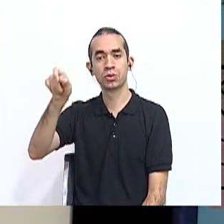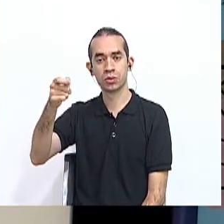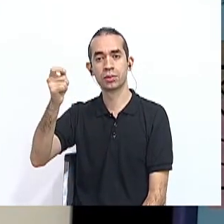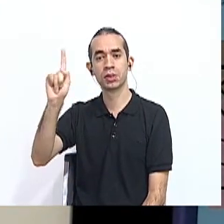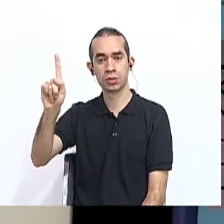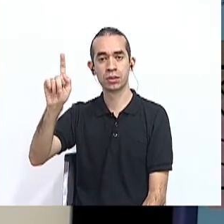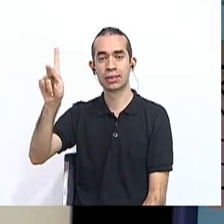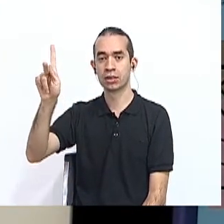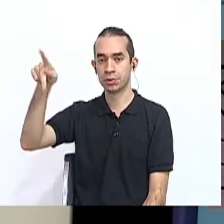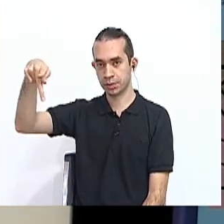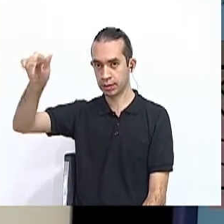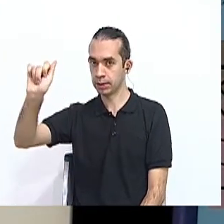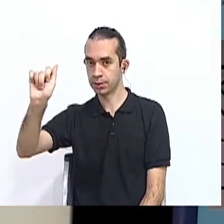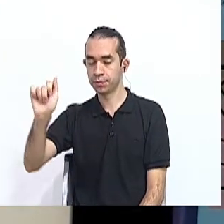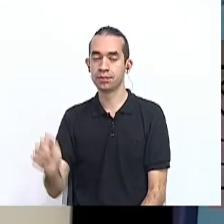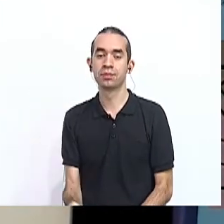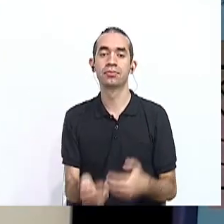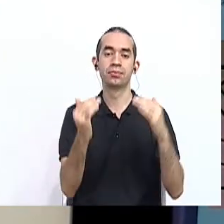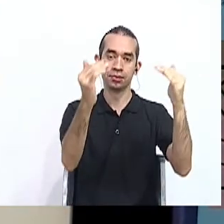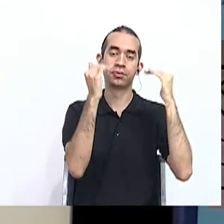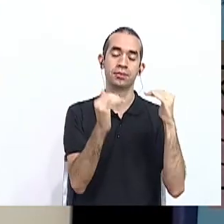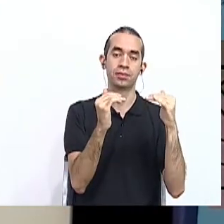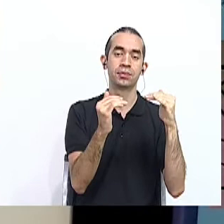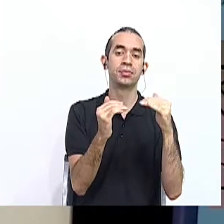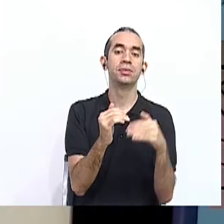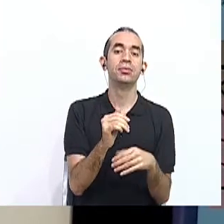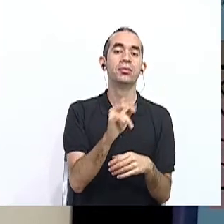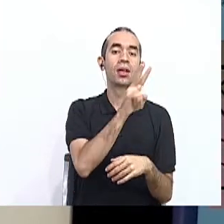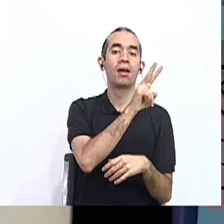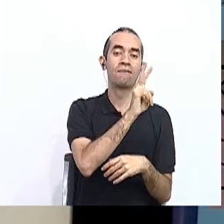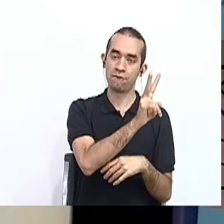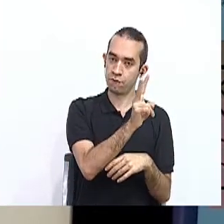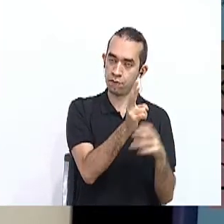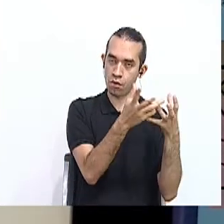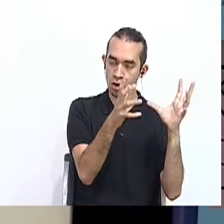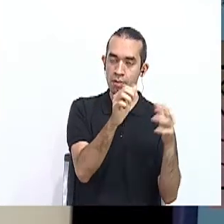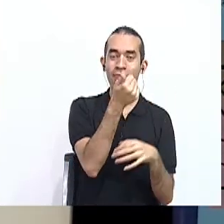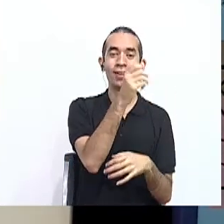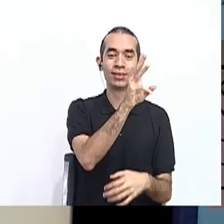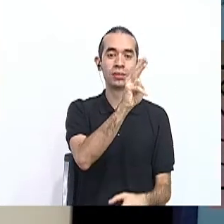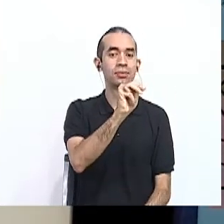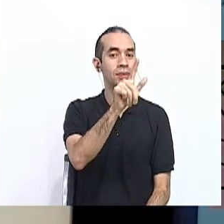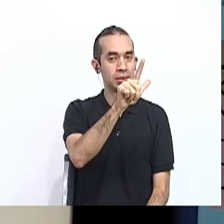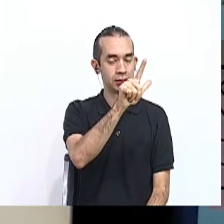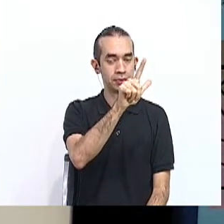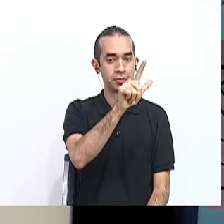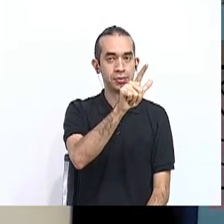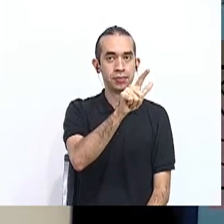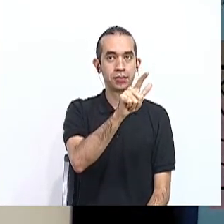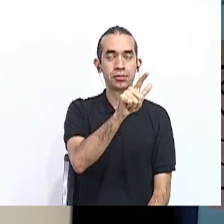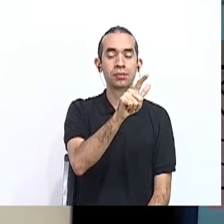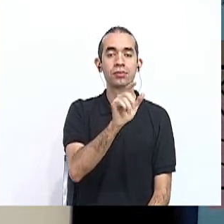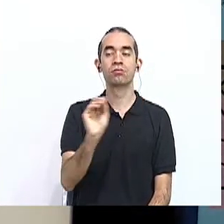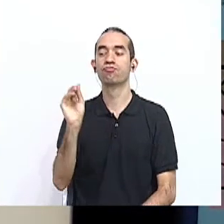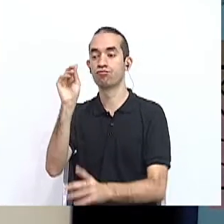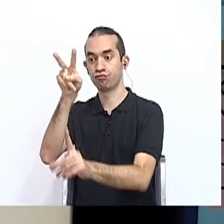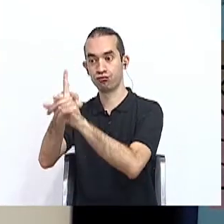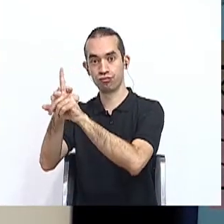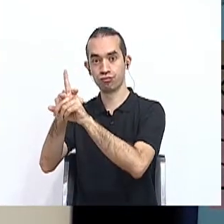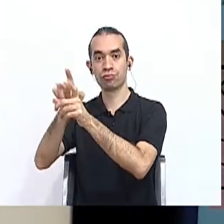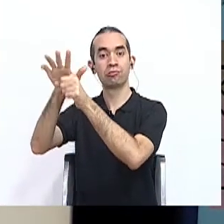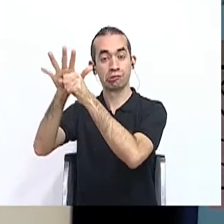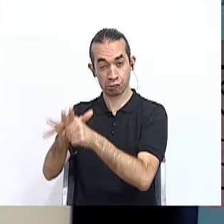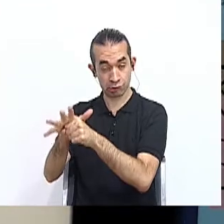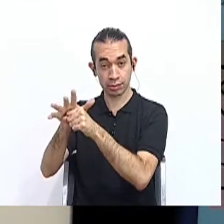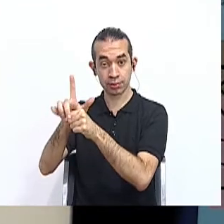121,1 kilopascal. Continuamos con un volumen de 16 mililitros y nos registra una presión